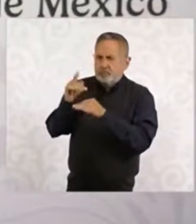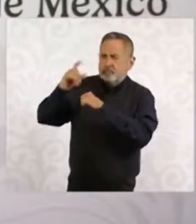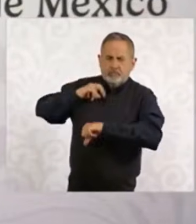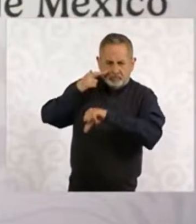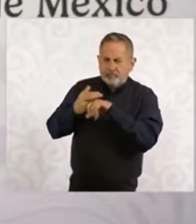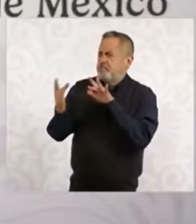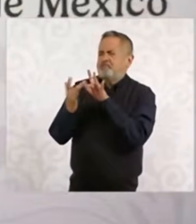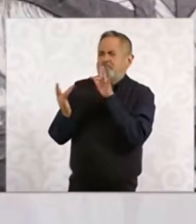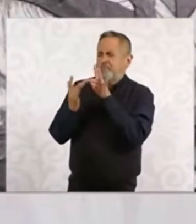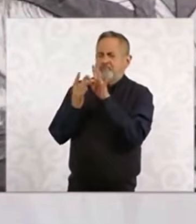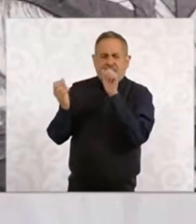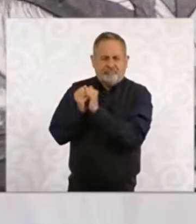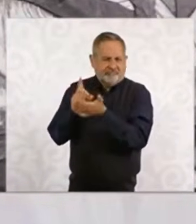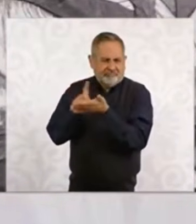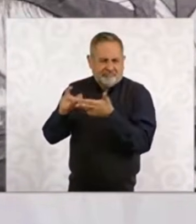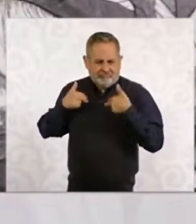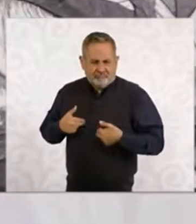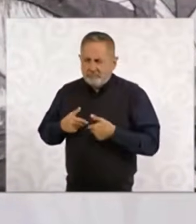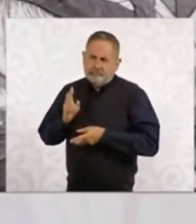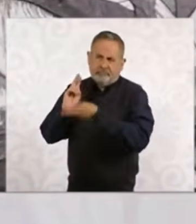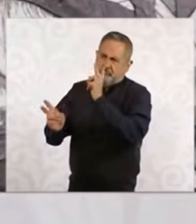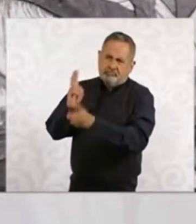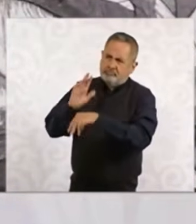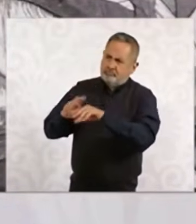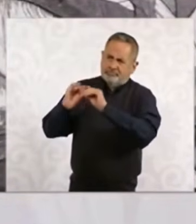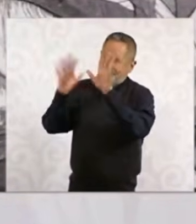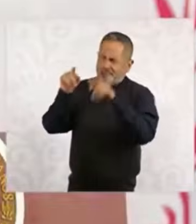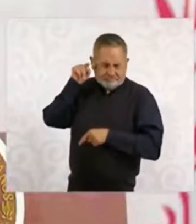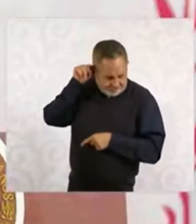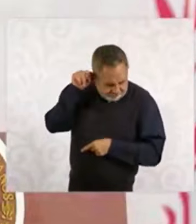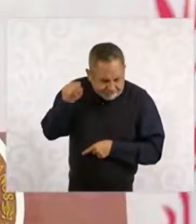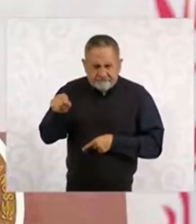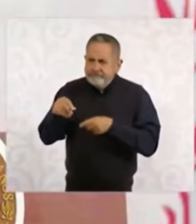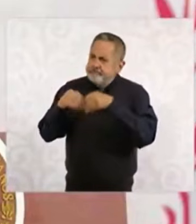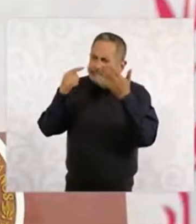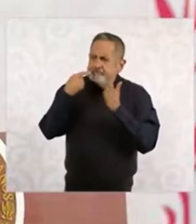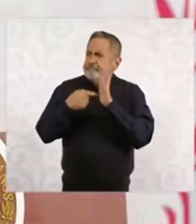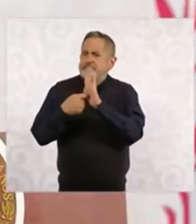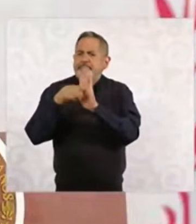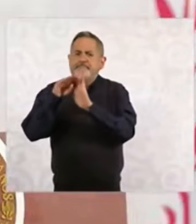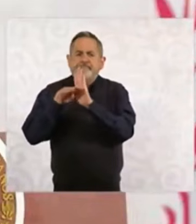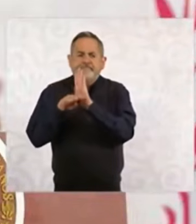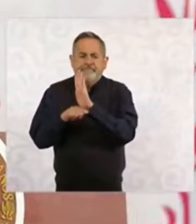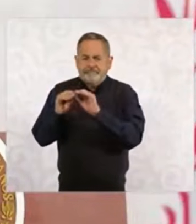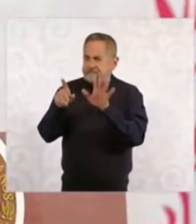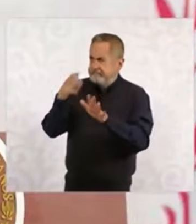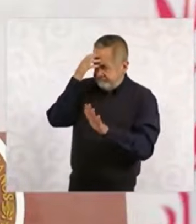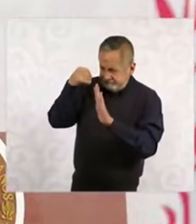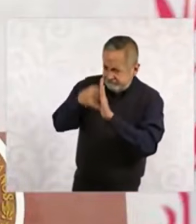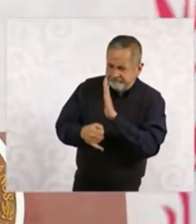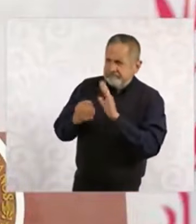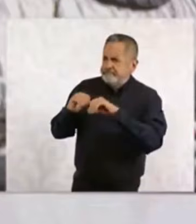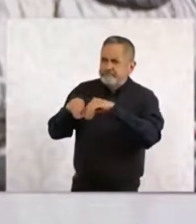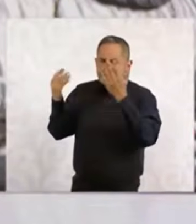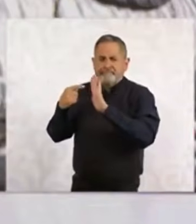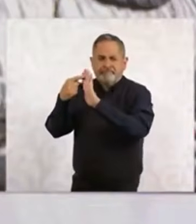en México de Derechos Humanos y vamos a establecer una relación estrecha con el Alto Comisionado de Derechos Humanos para que conozca lo que se está